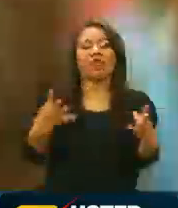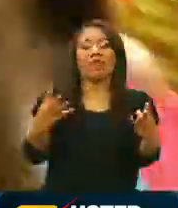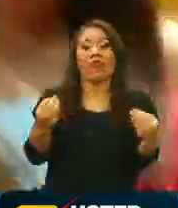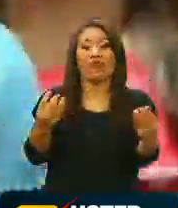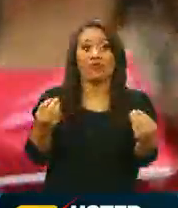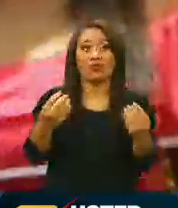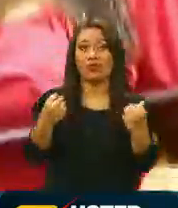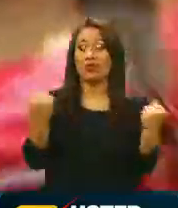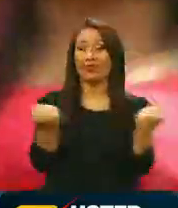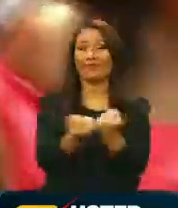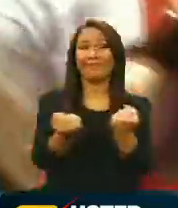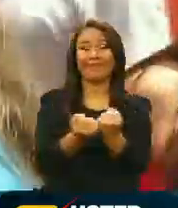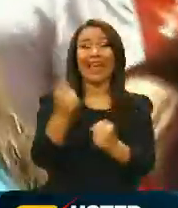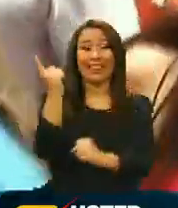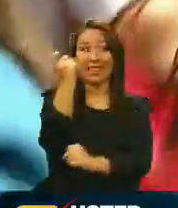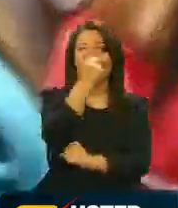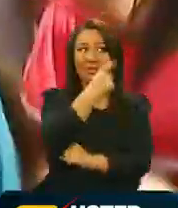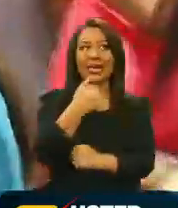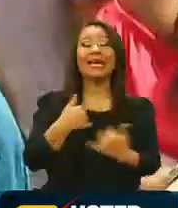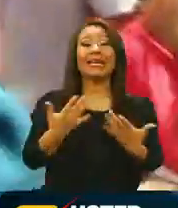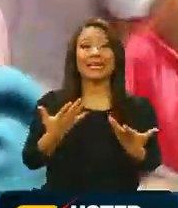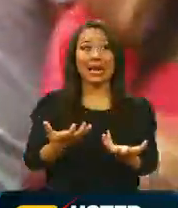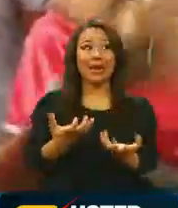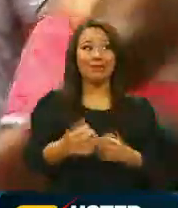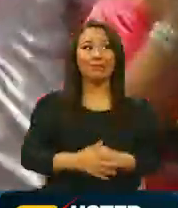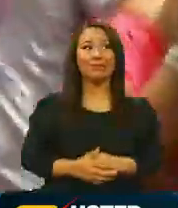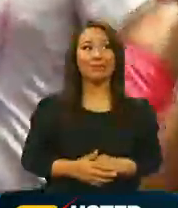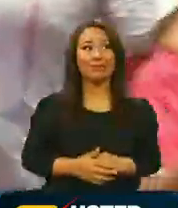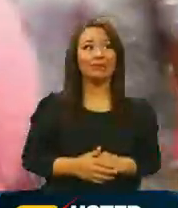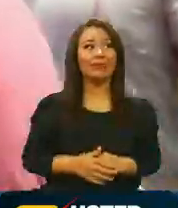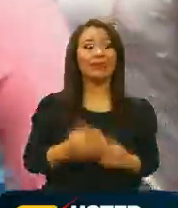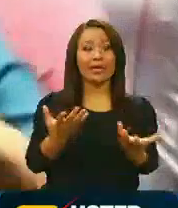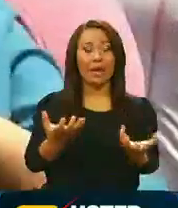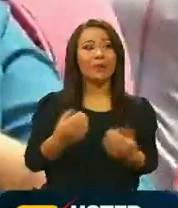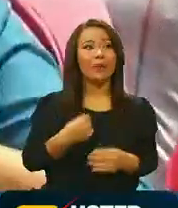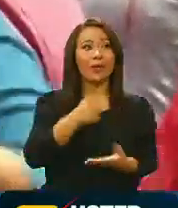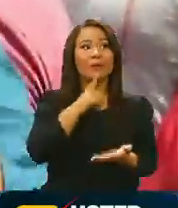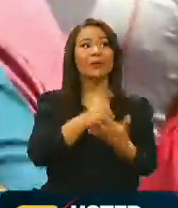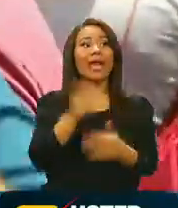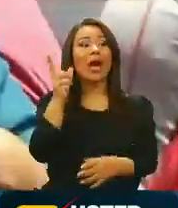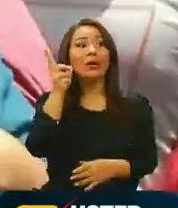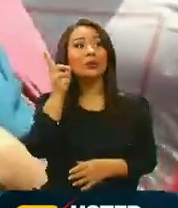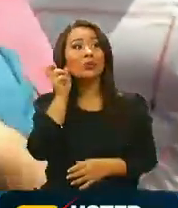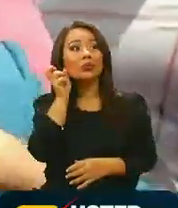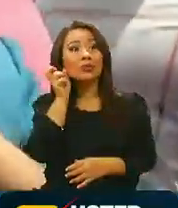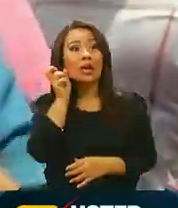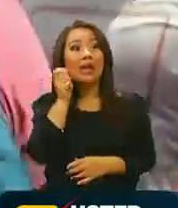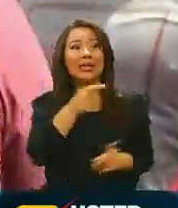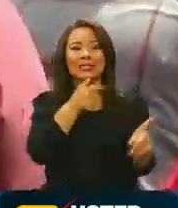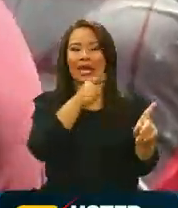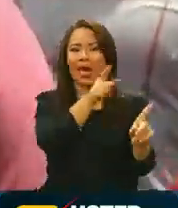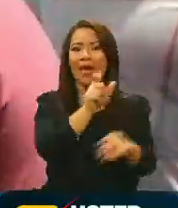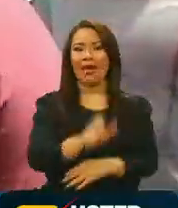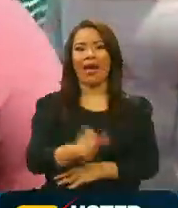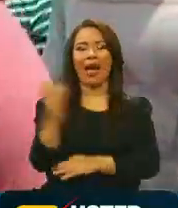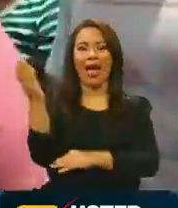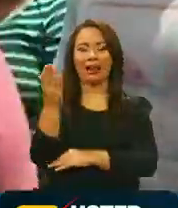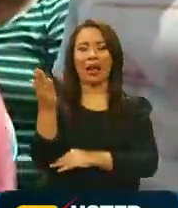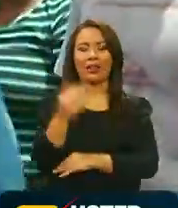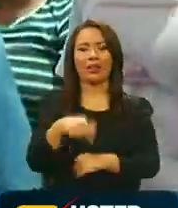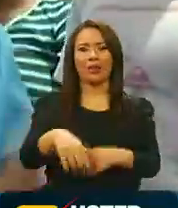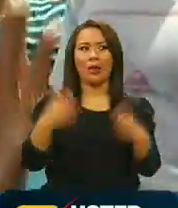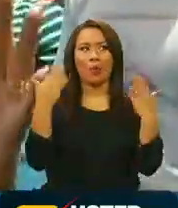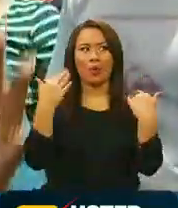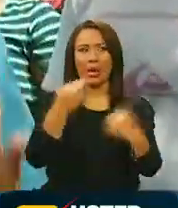medios de comunicación que hemos intentado cubrir justamente las declaraciones del alcalde de Guayaquil, Jaime